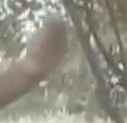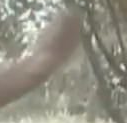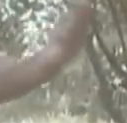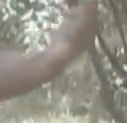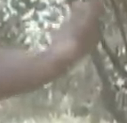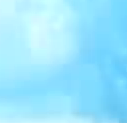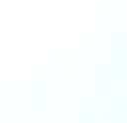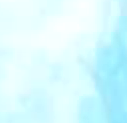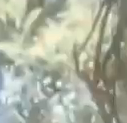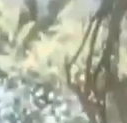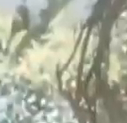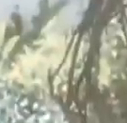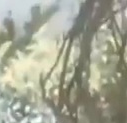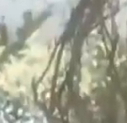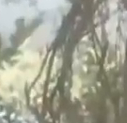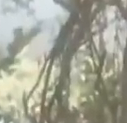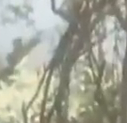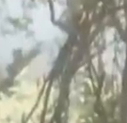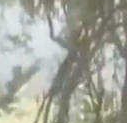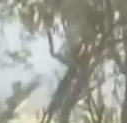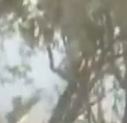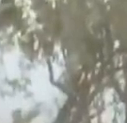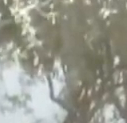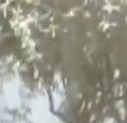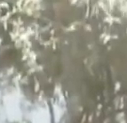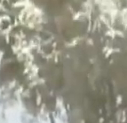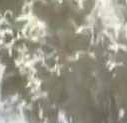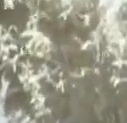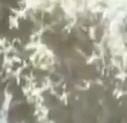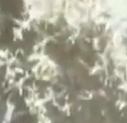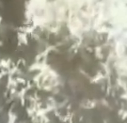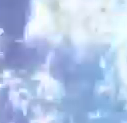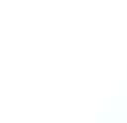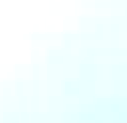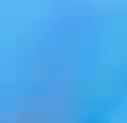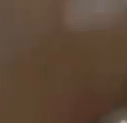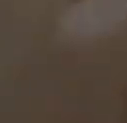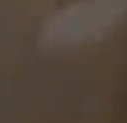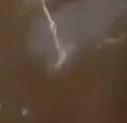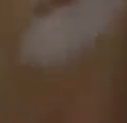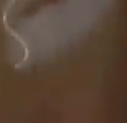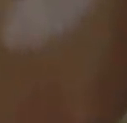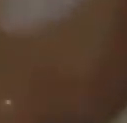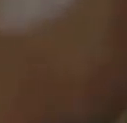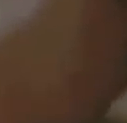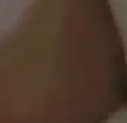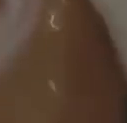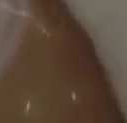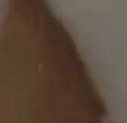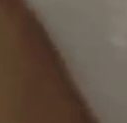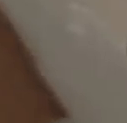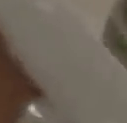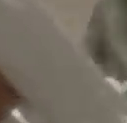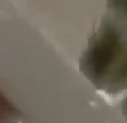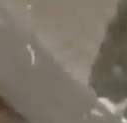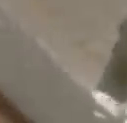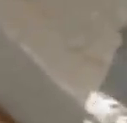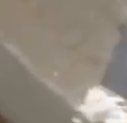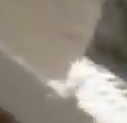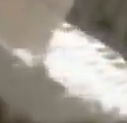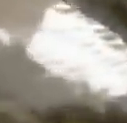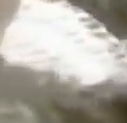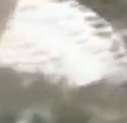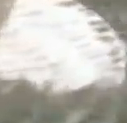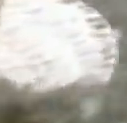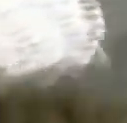Yo no soy yo, yo soy un pueblo. Tú también eres Chávez, muchacha venezolana. Tú también eres